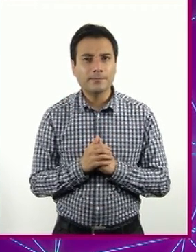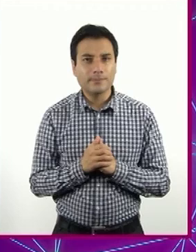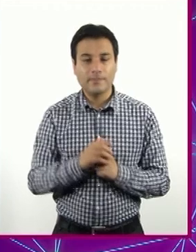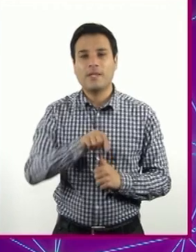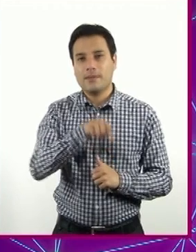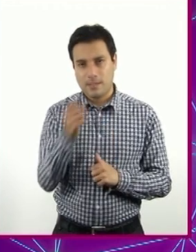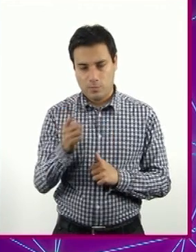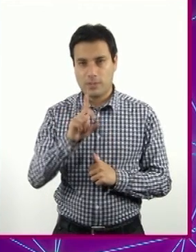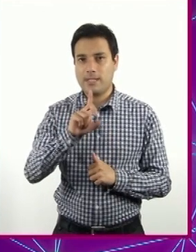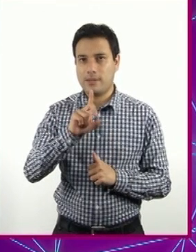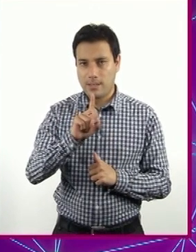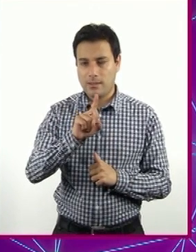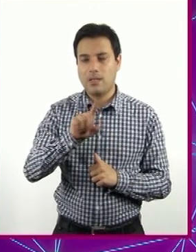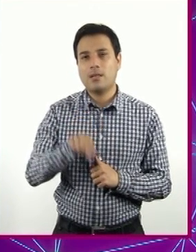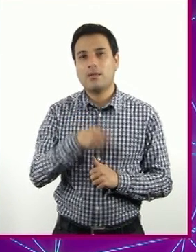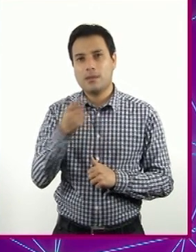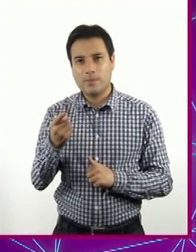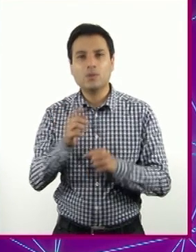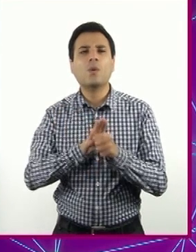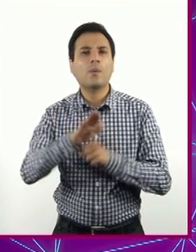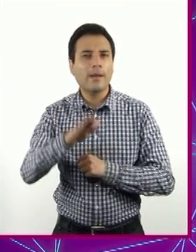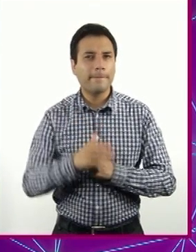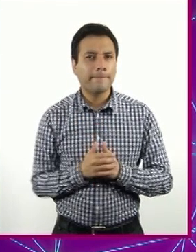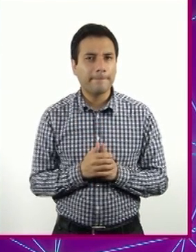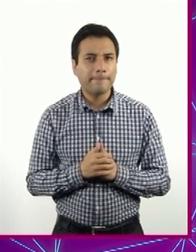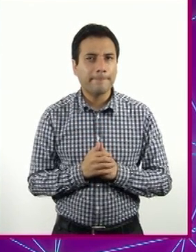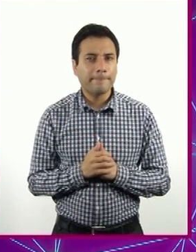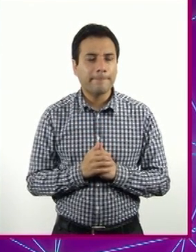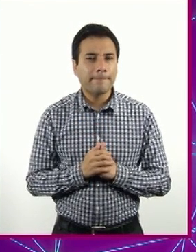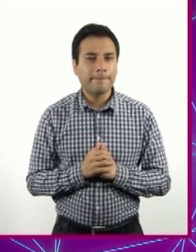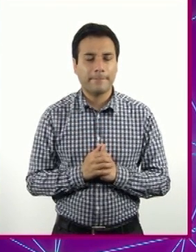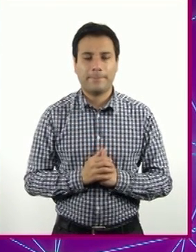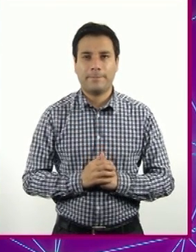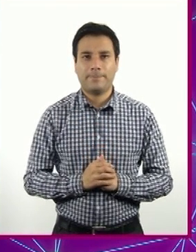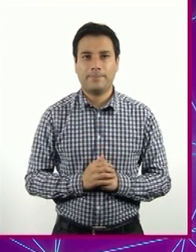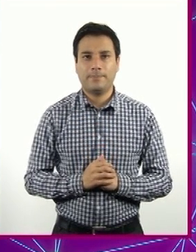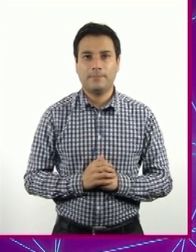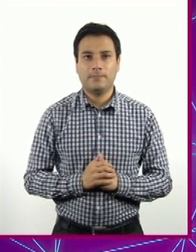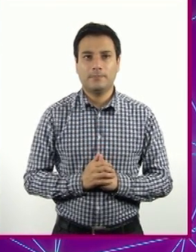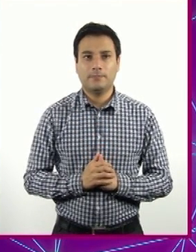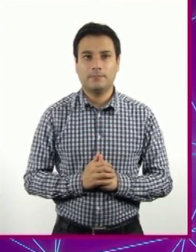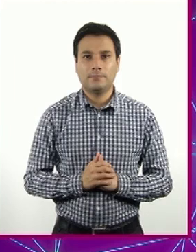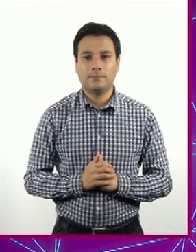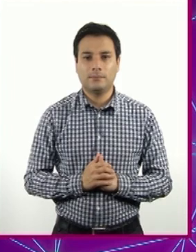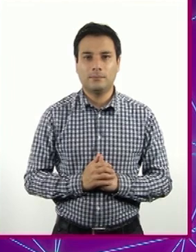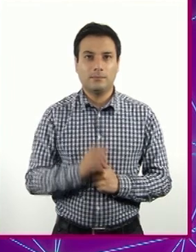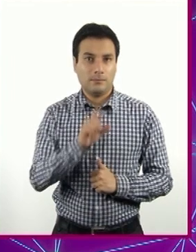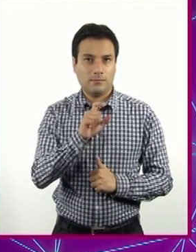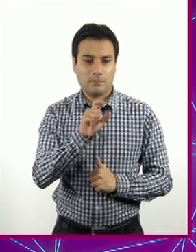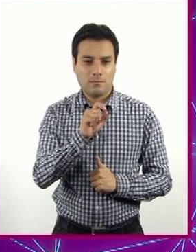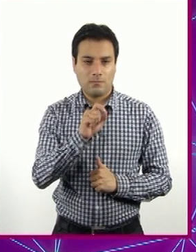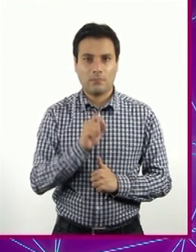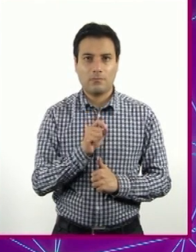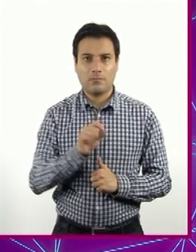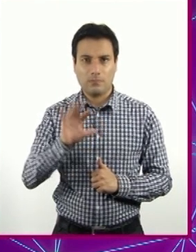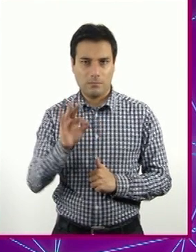tenemos 30. ¿Y qué otro número sigue? 20 y 42, maestra. La